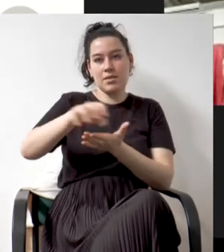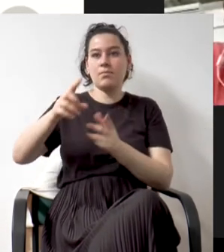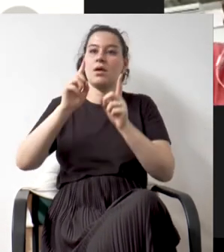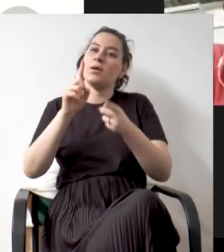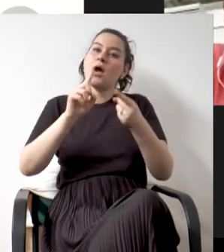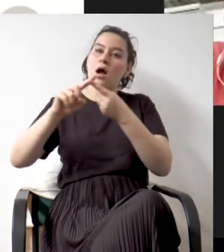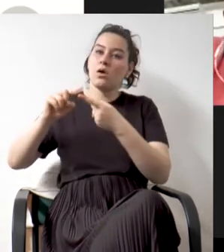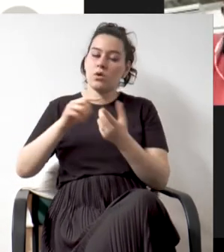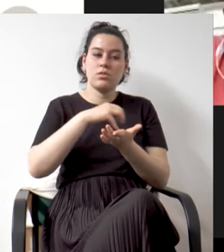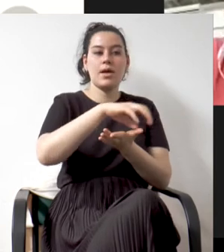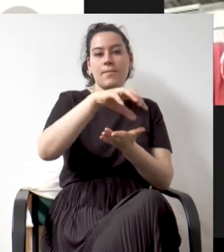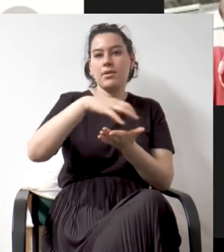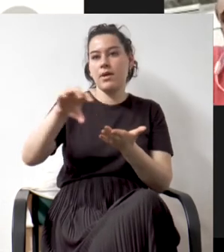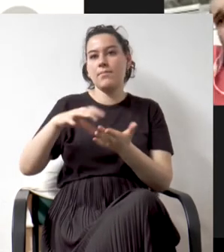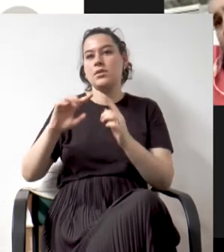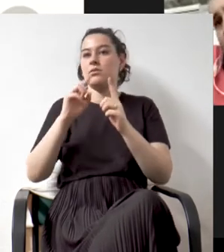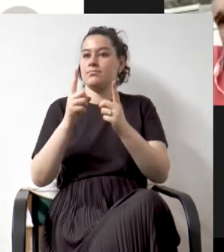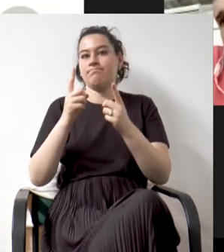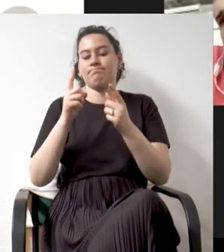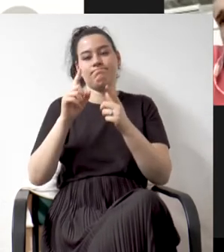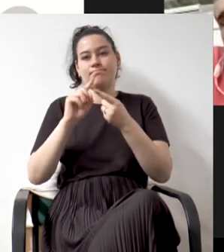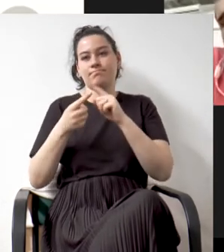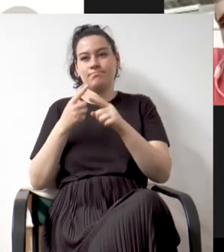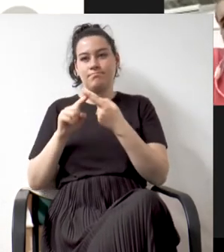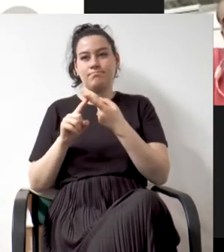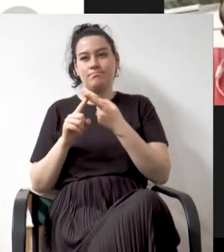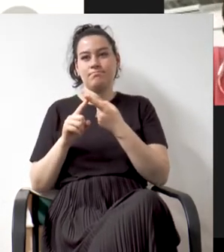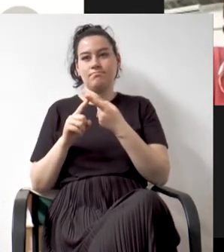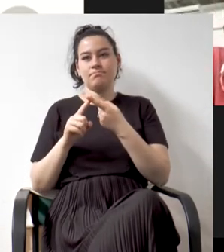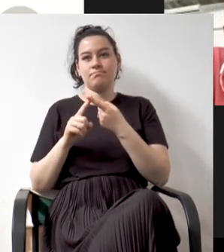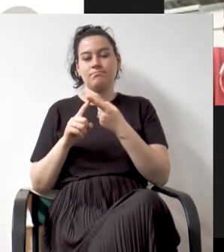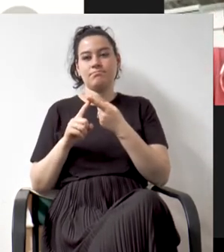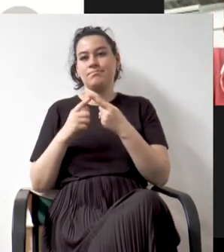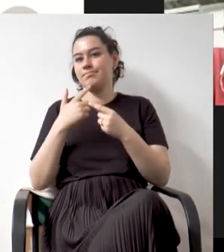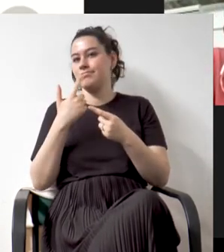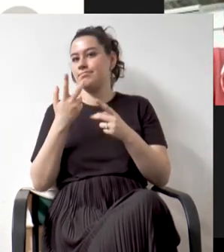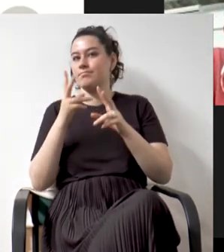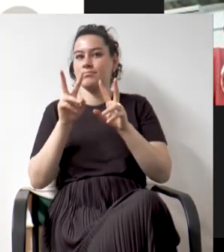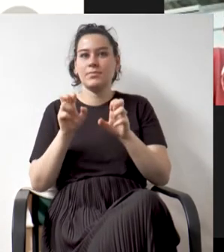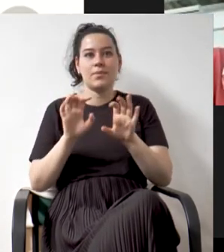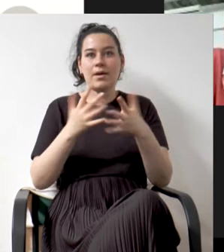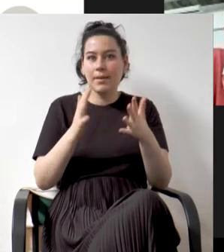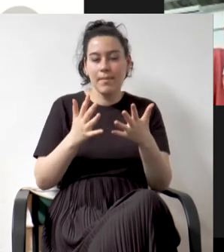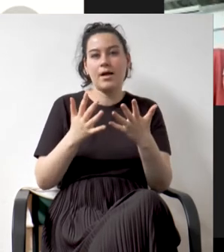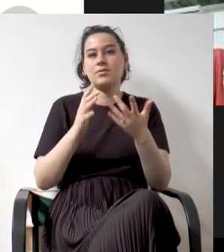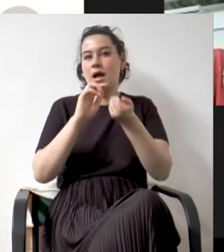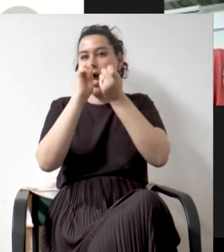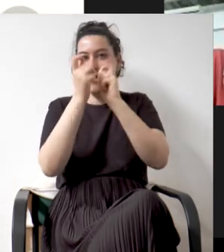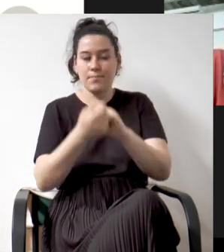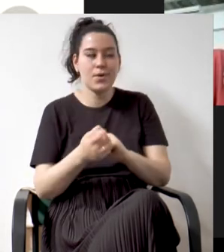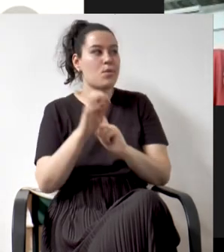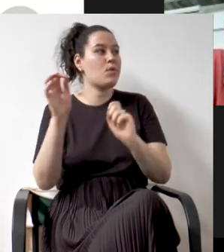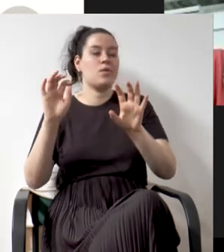de los departamentos, va a tener lógicas que hay que analizar muy bien, lo que tiene que ver qué pasa con los rubros gastos, qué pasa